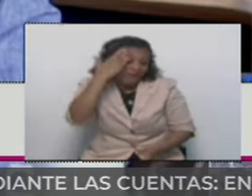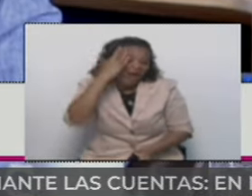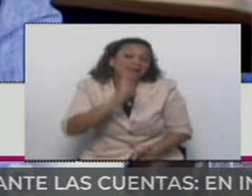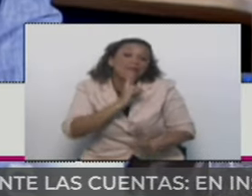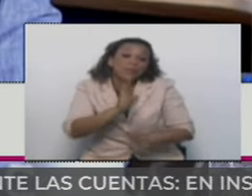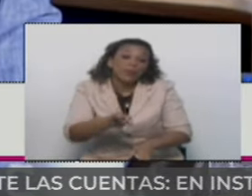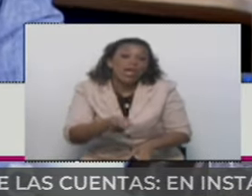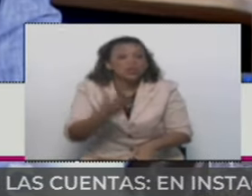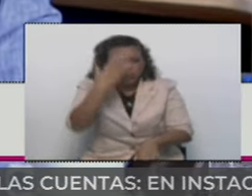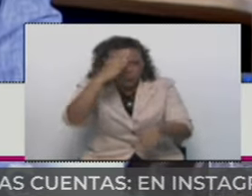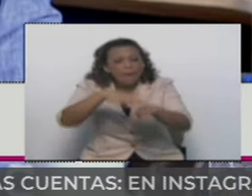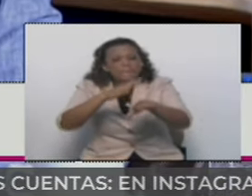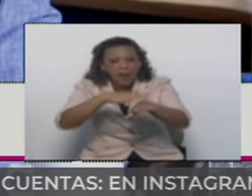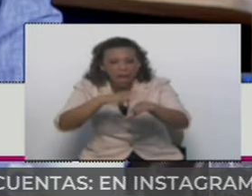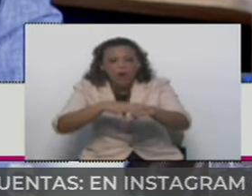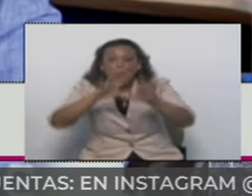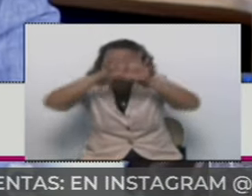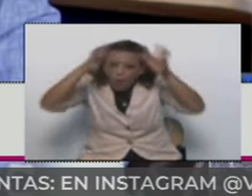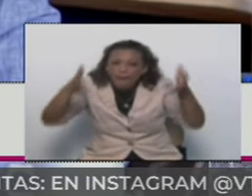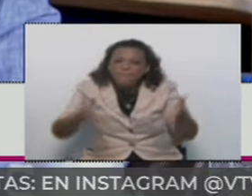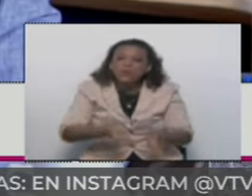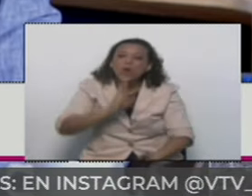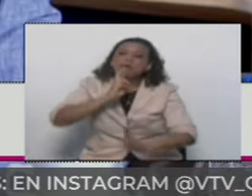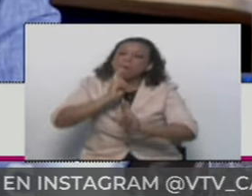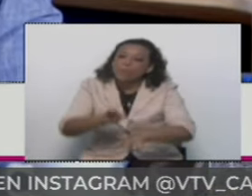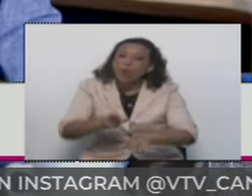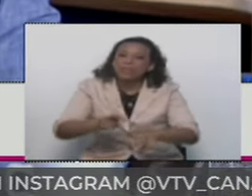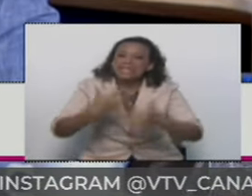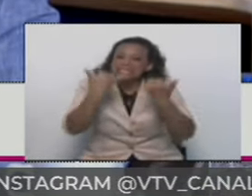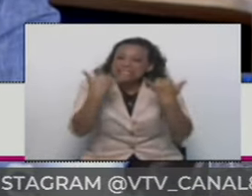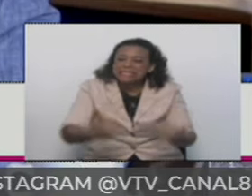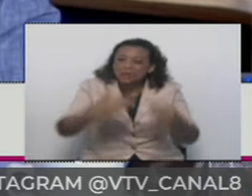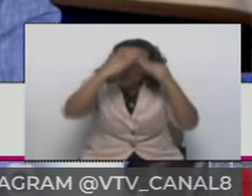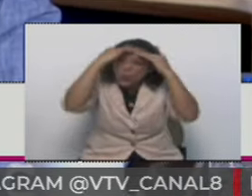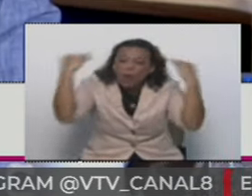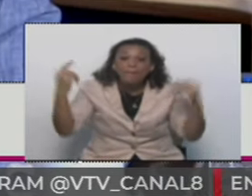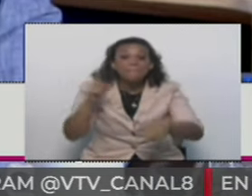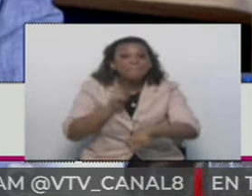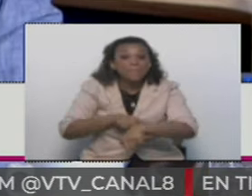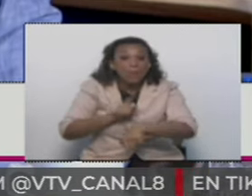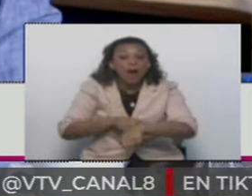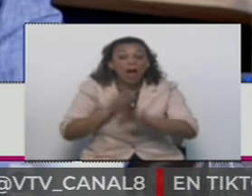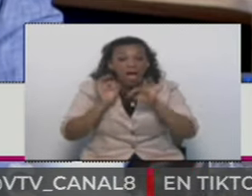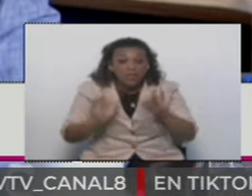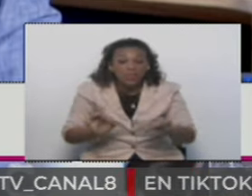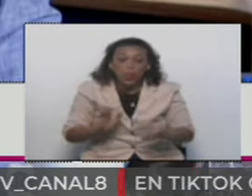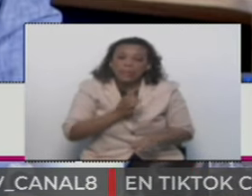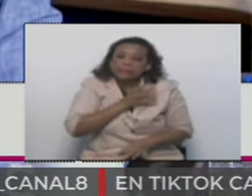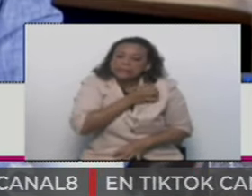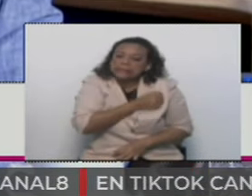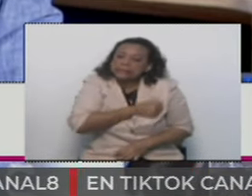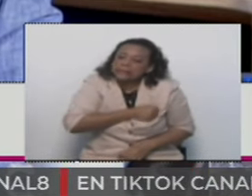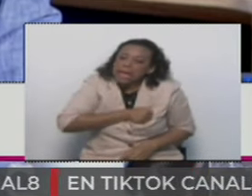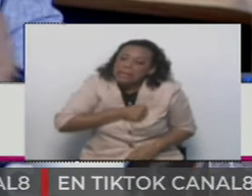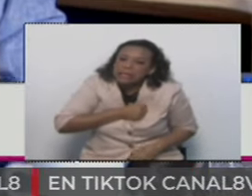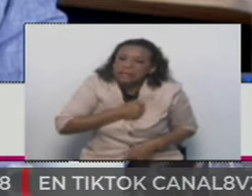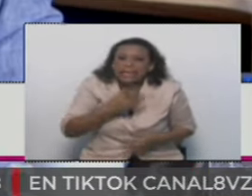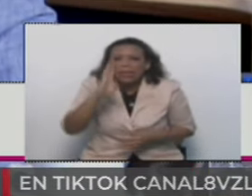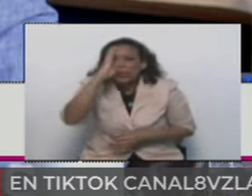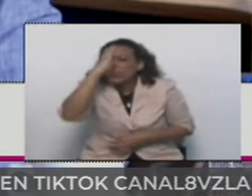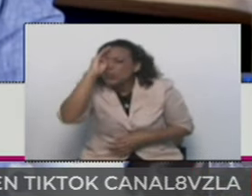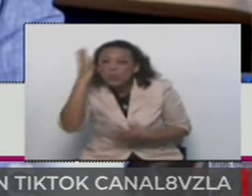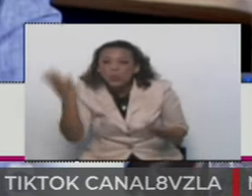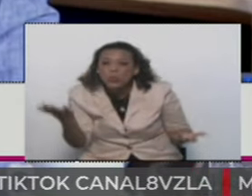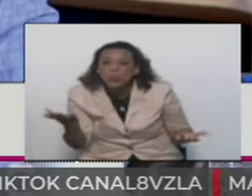Tú verás cómo la humanidad responde a esto. Y estos momentos dolorosos de incertidumbre que viven